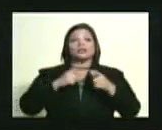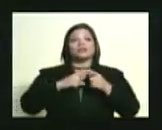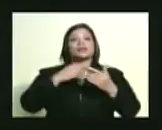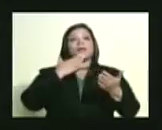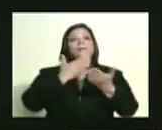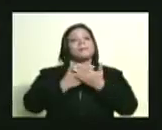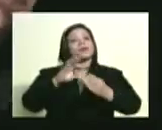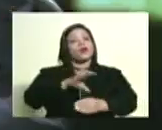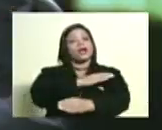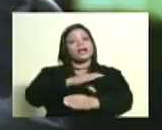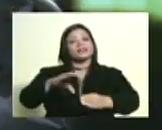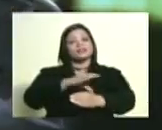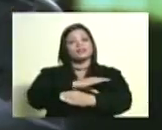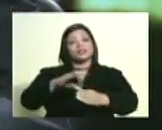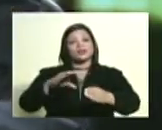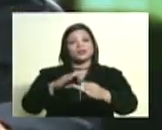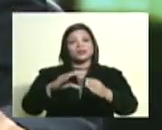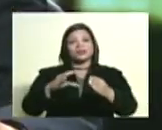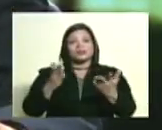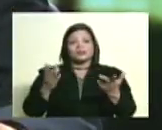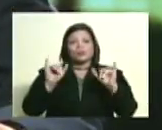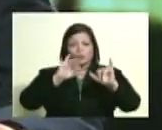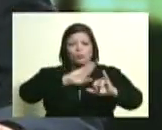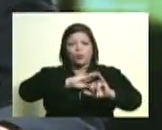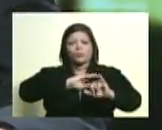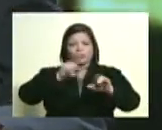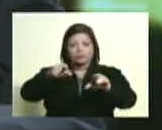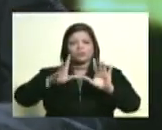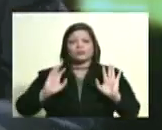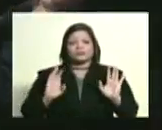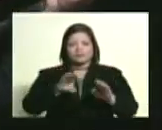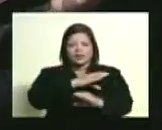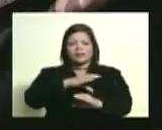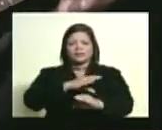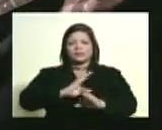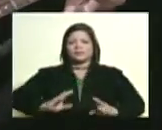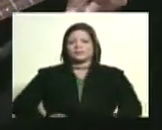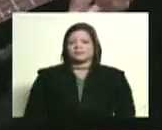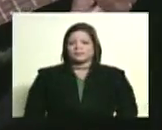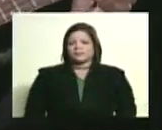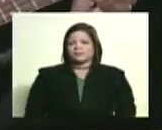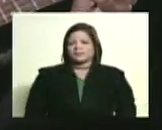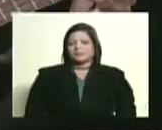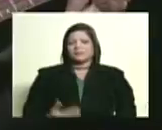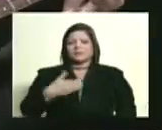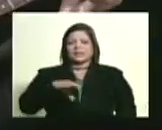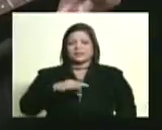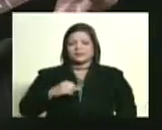que cantes algo allí, pero tuyo propio. Claro, claro que sí.